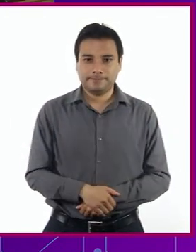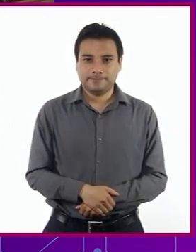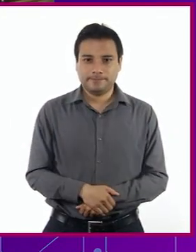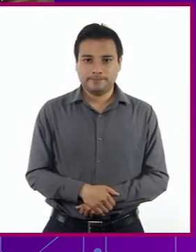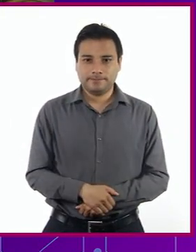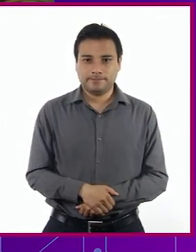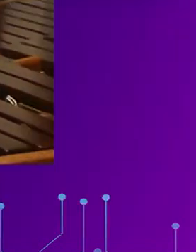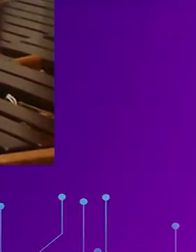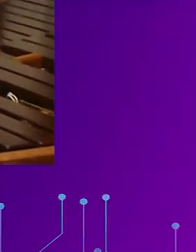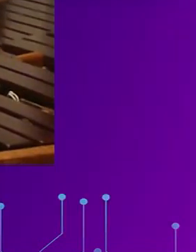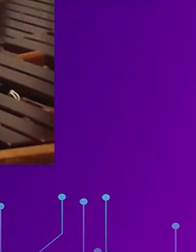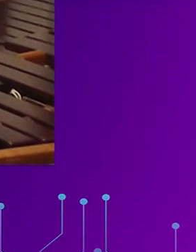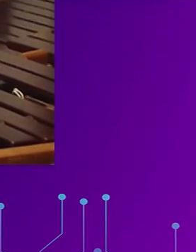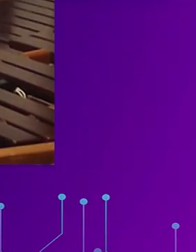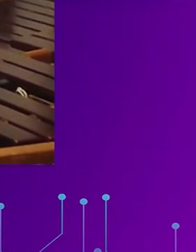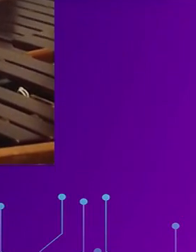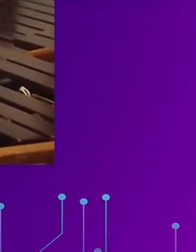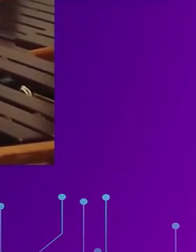¡Gracias!